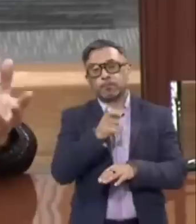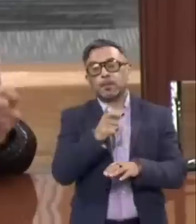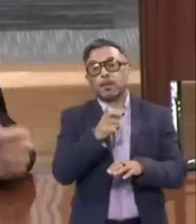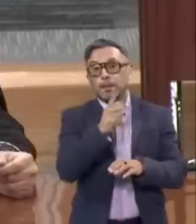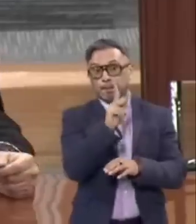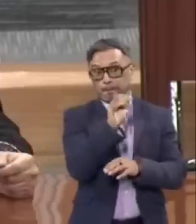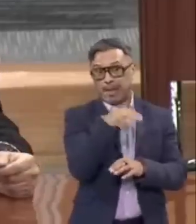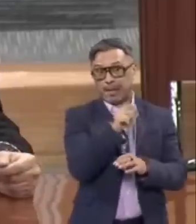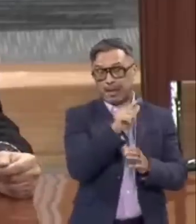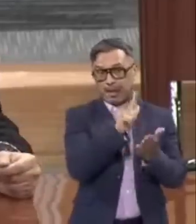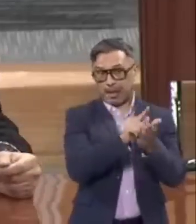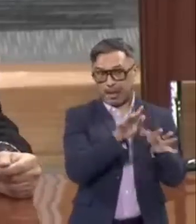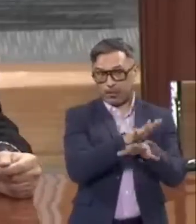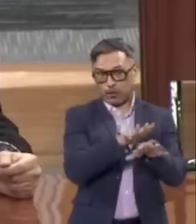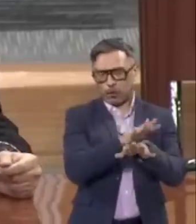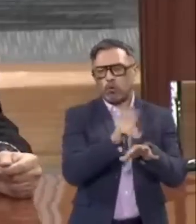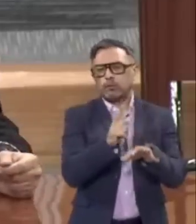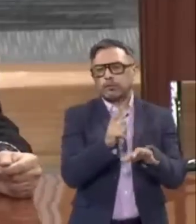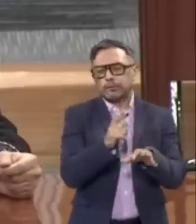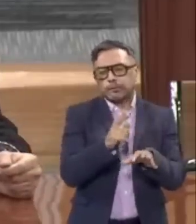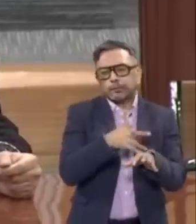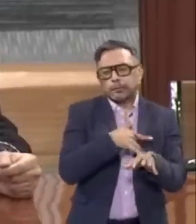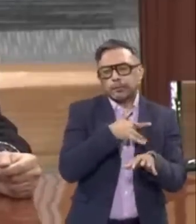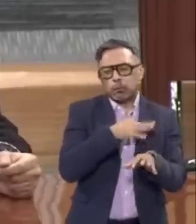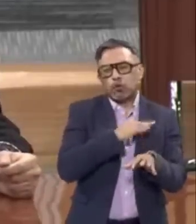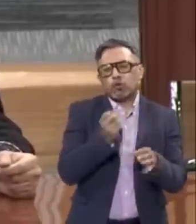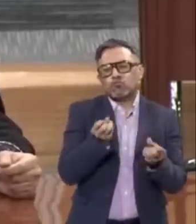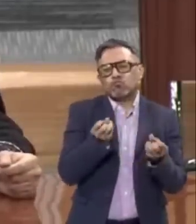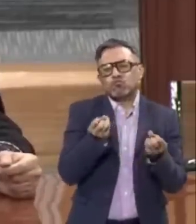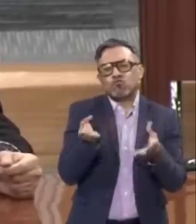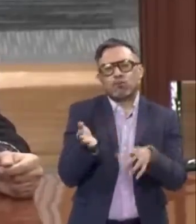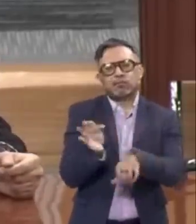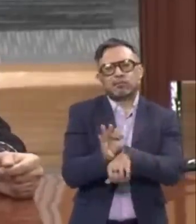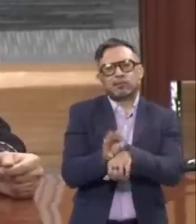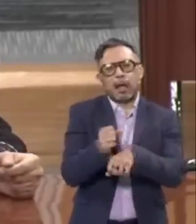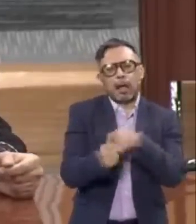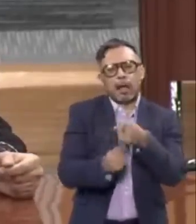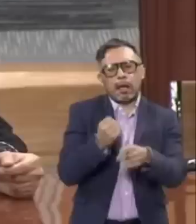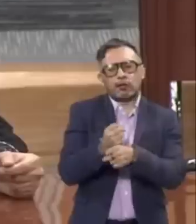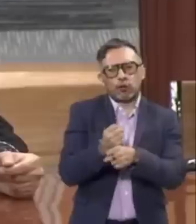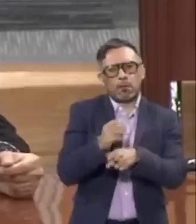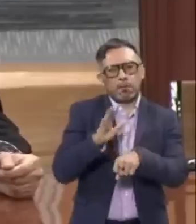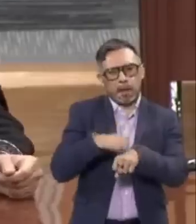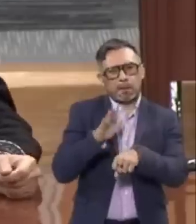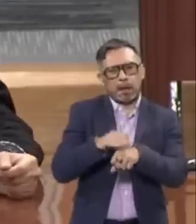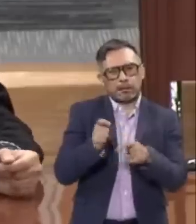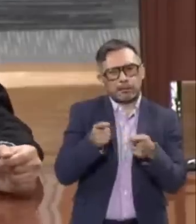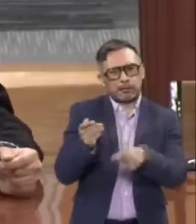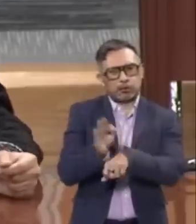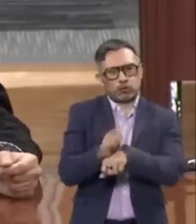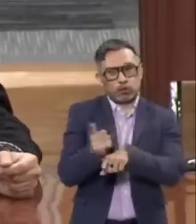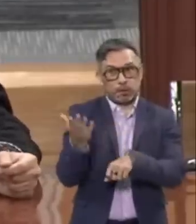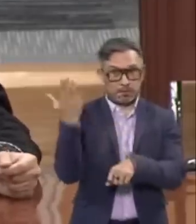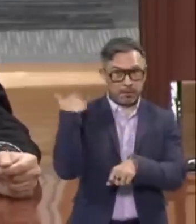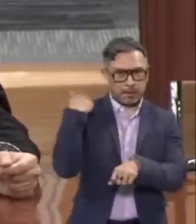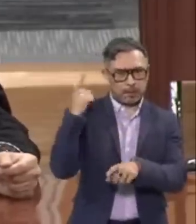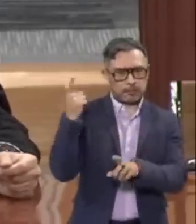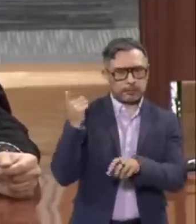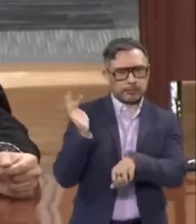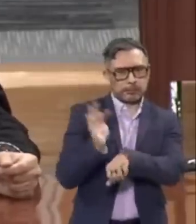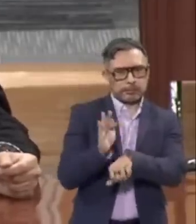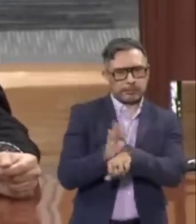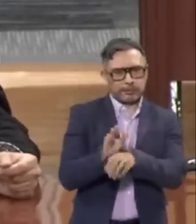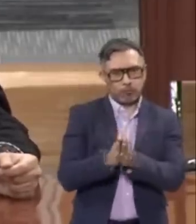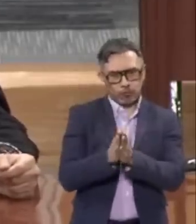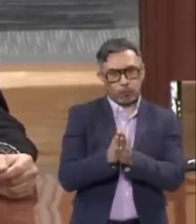le regalaran unos añitos más en el INE a cambio de cuidarles las espaldas. Si hay algo que